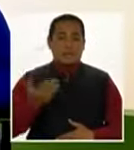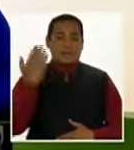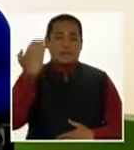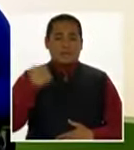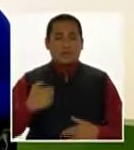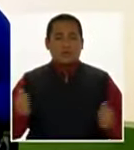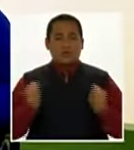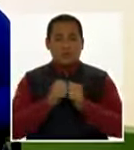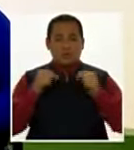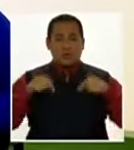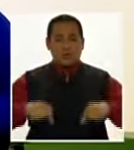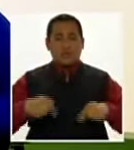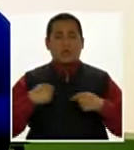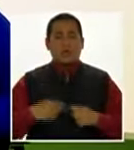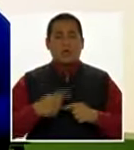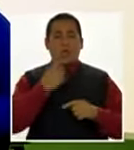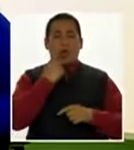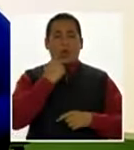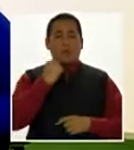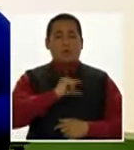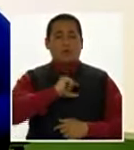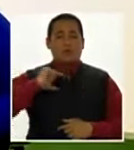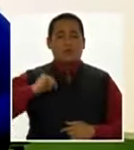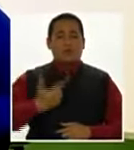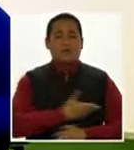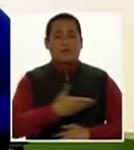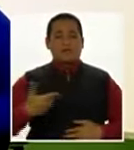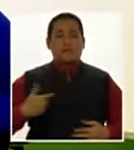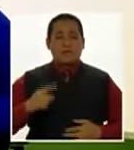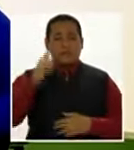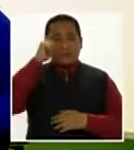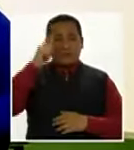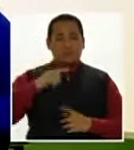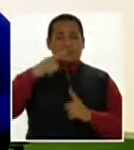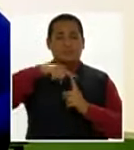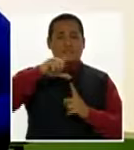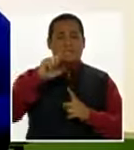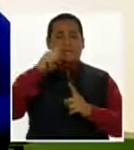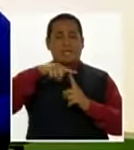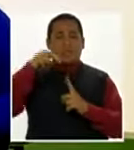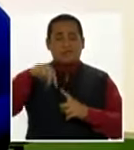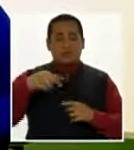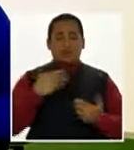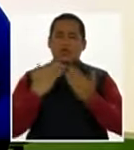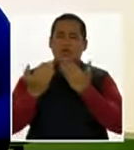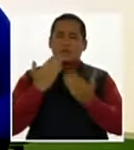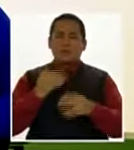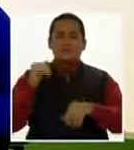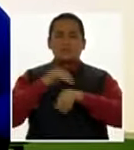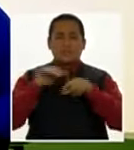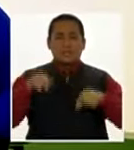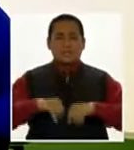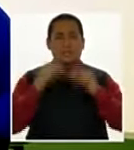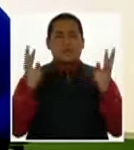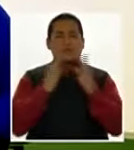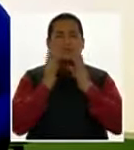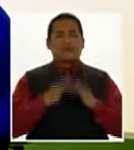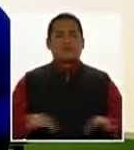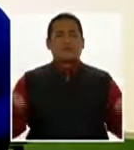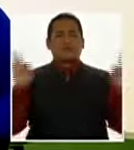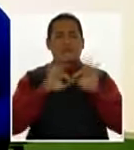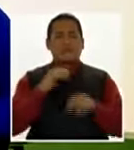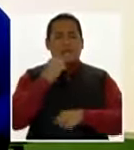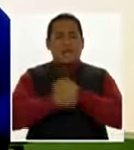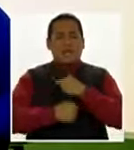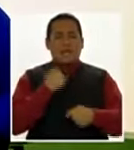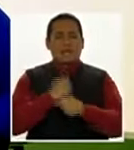La semana pasada estuvo con nosotros el hermano Isidro Vázquez, presidente de la Fundación Teletón, con quien conversamos sobre este evento